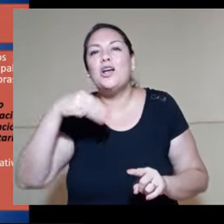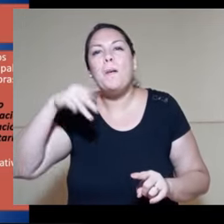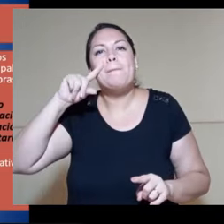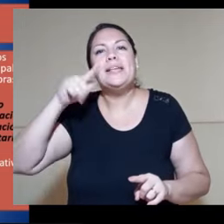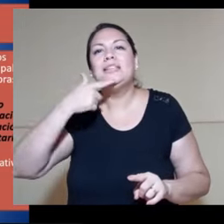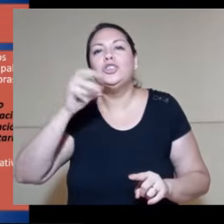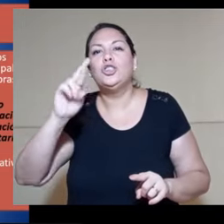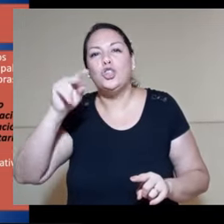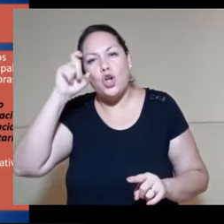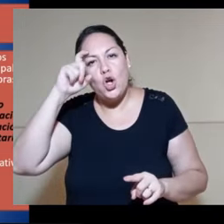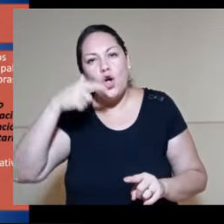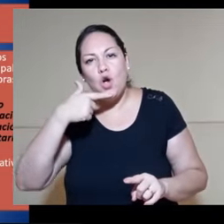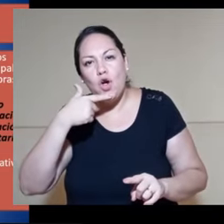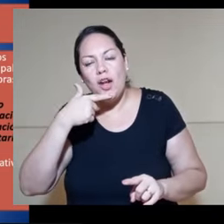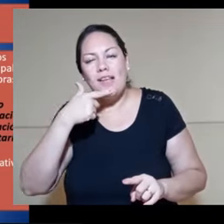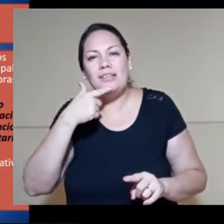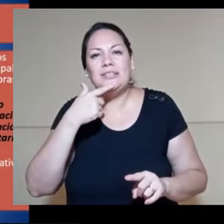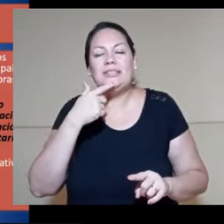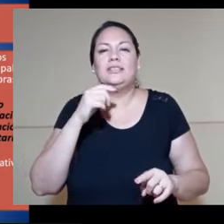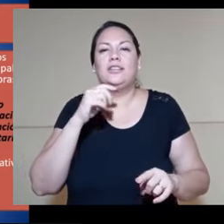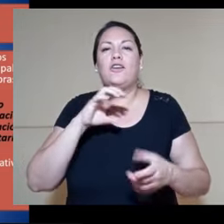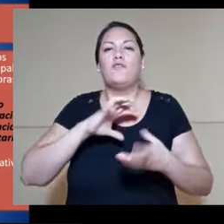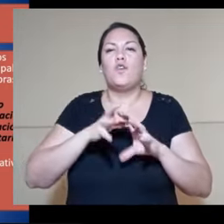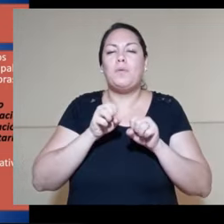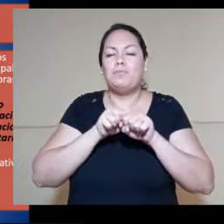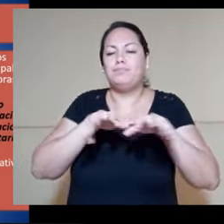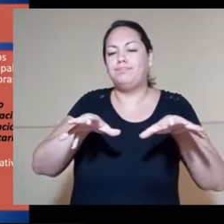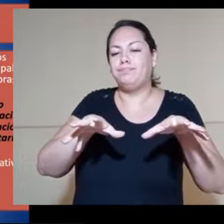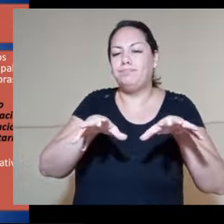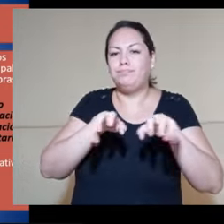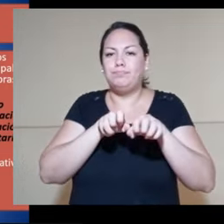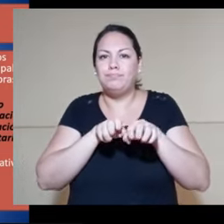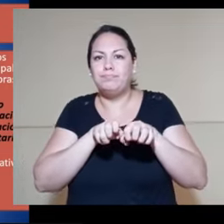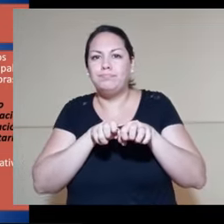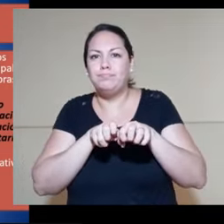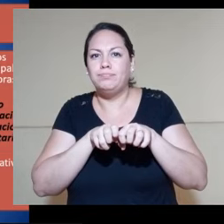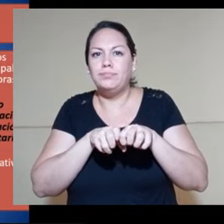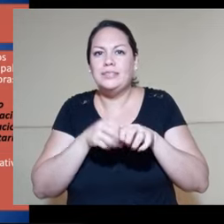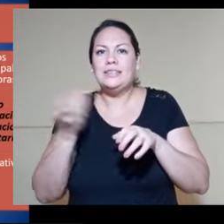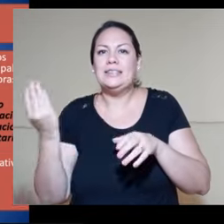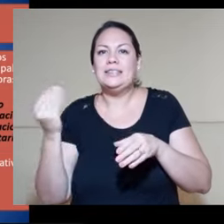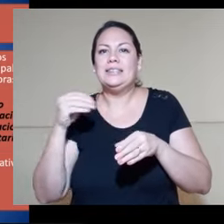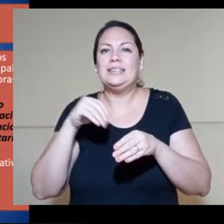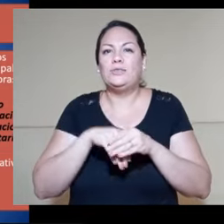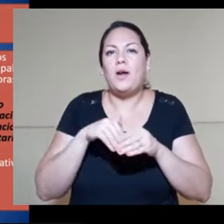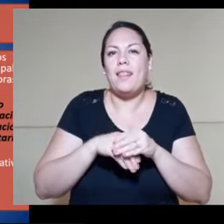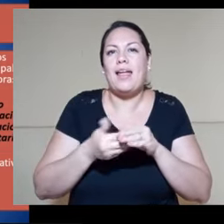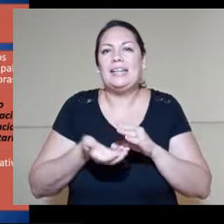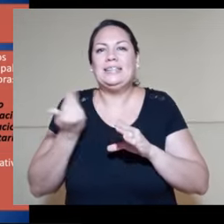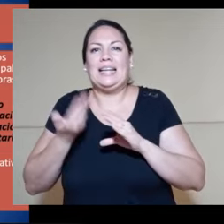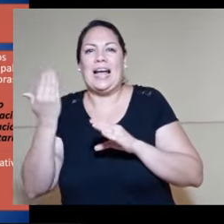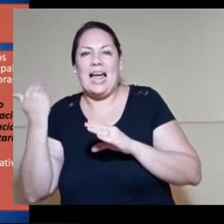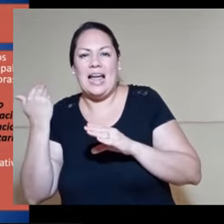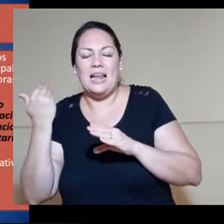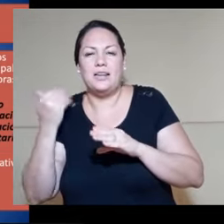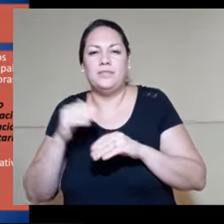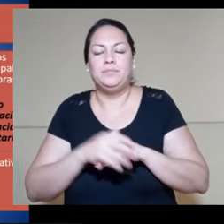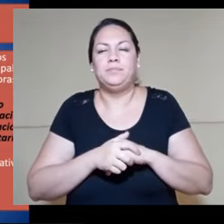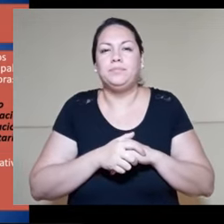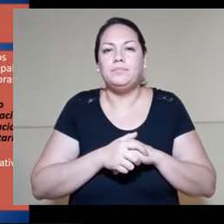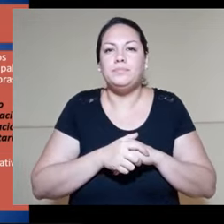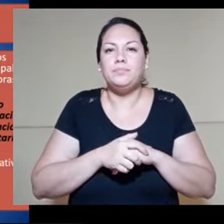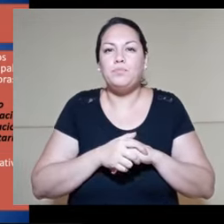neurotransmisores, mecanismos de excitación de la neurona, el potencial de acción, todo lo que es despolarización, repolarización,